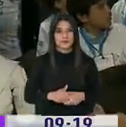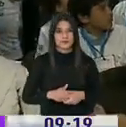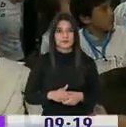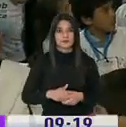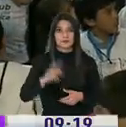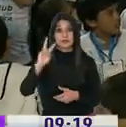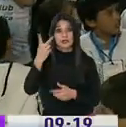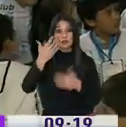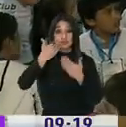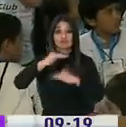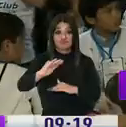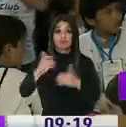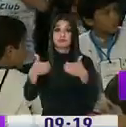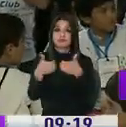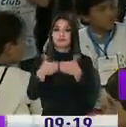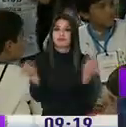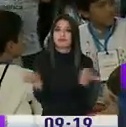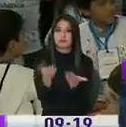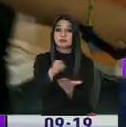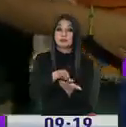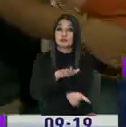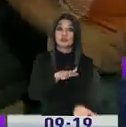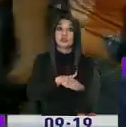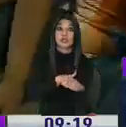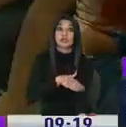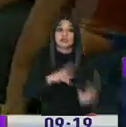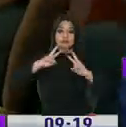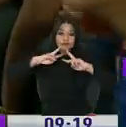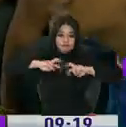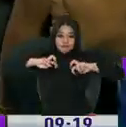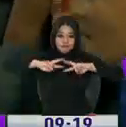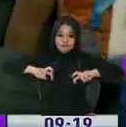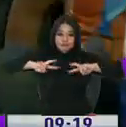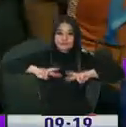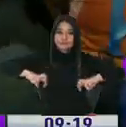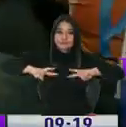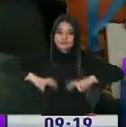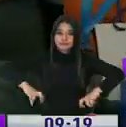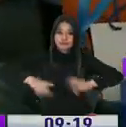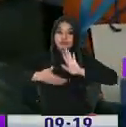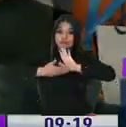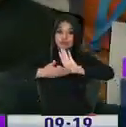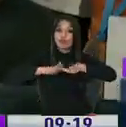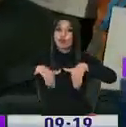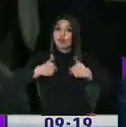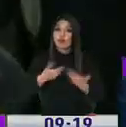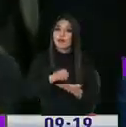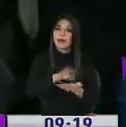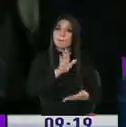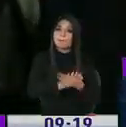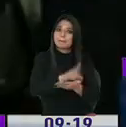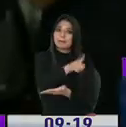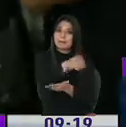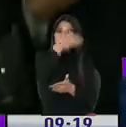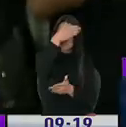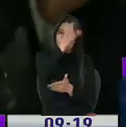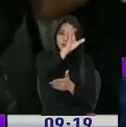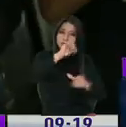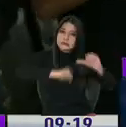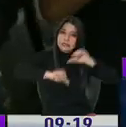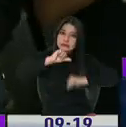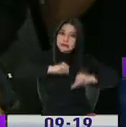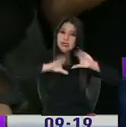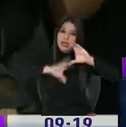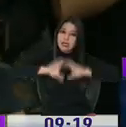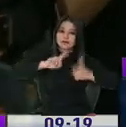los equipos tuvieron que trabajar en un proyecto de investigación donde demuestren cómo se aplicaron los conceptos de ciencia,